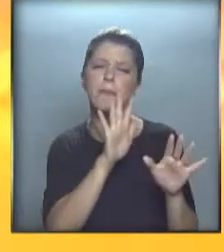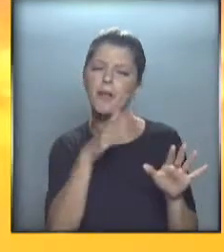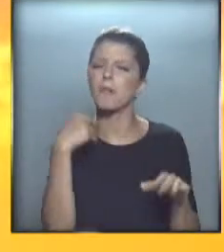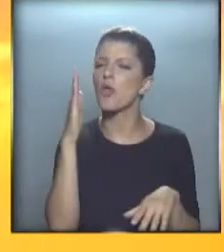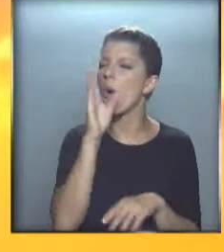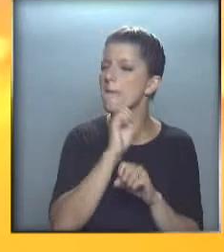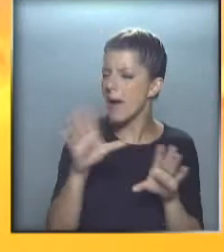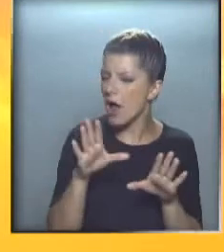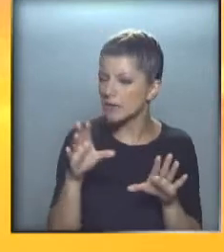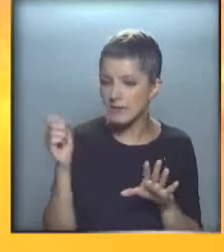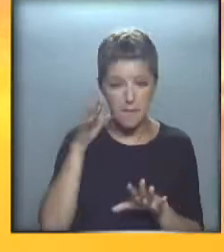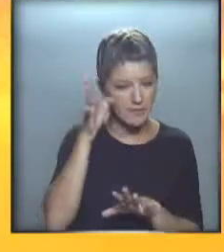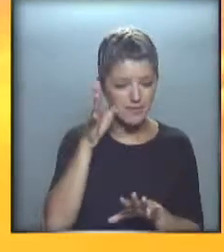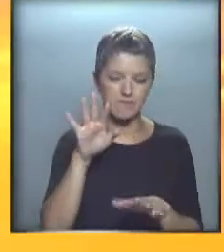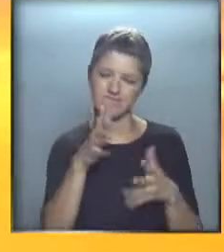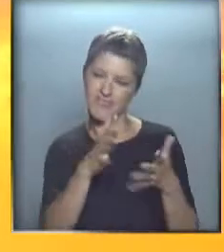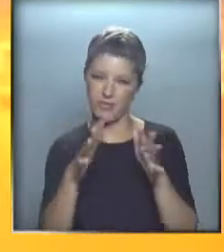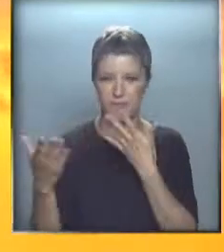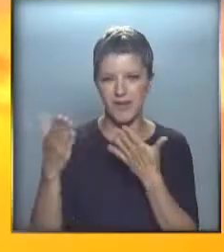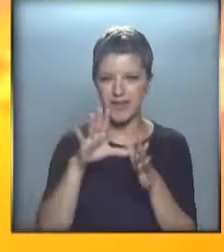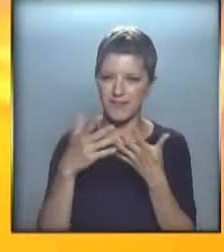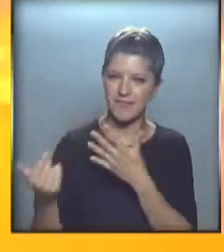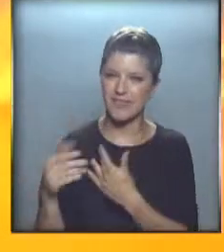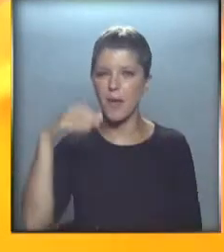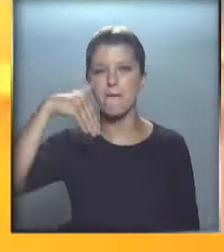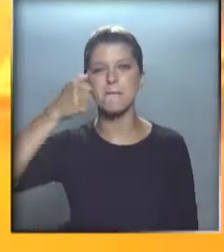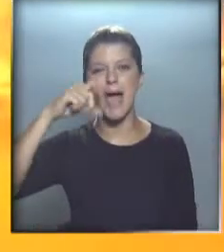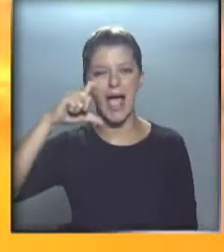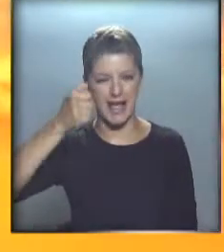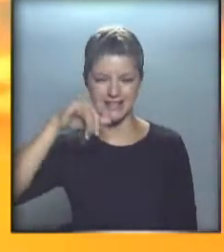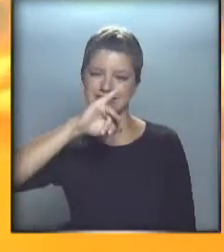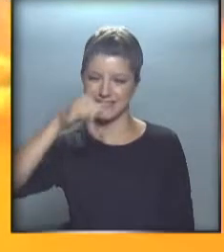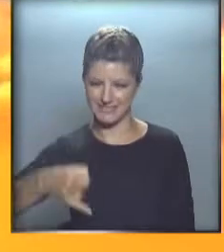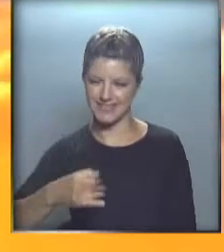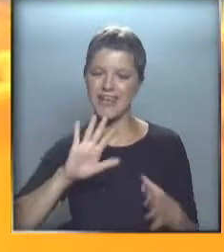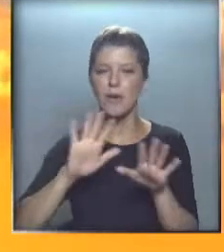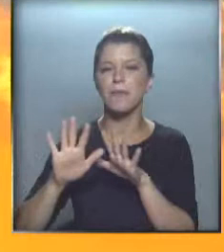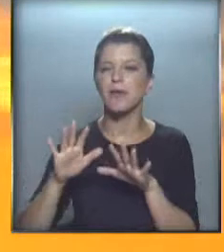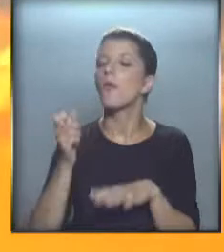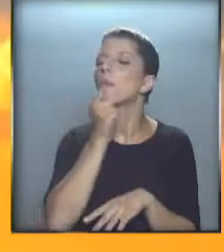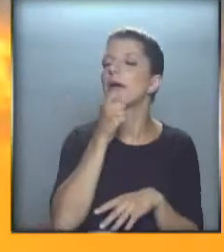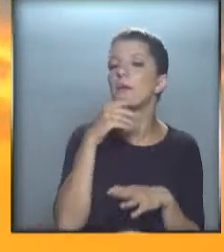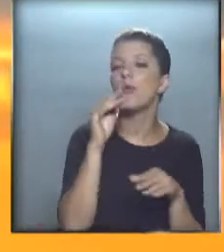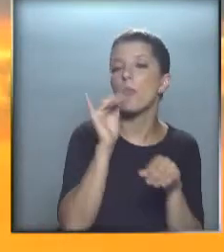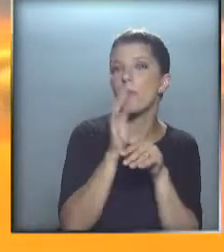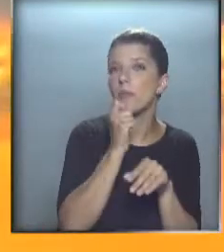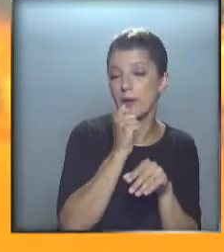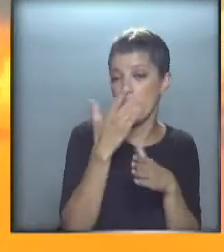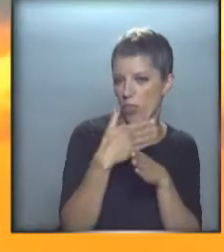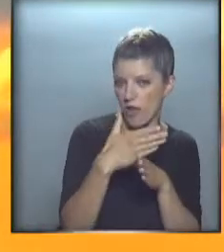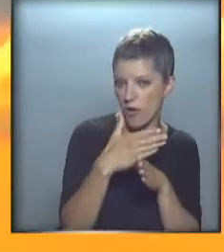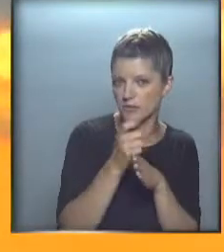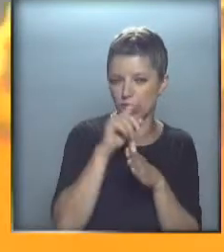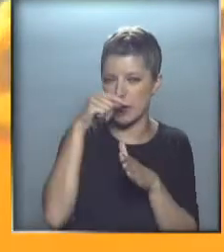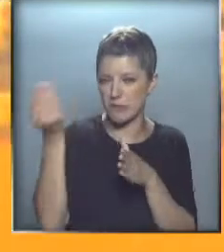No sé, más o menos. Más son así. Malos cariñosos. Son malos, digamos. Malos en noviazgos, ese tipo de maldad, como que vos estás en pareja con alguien y se meten ese